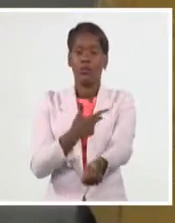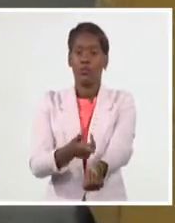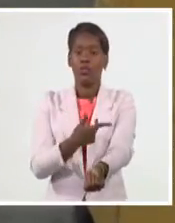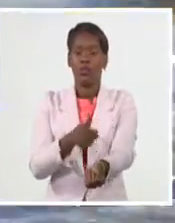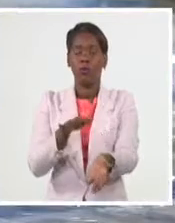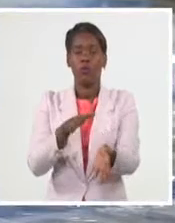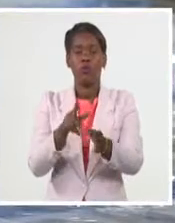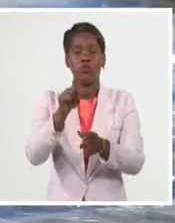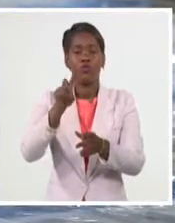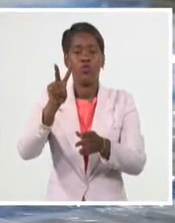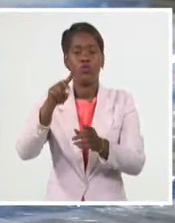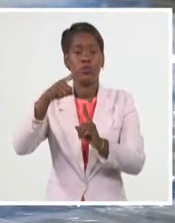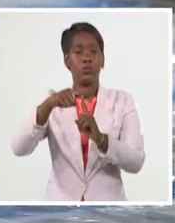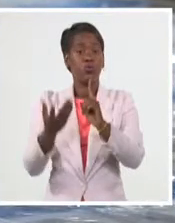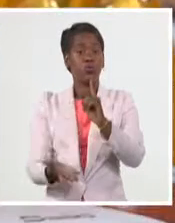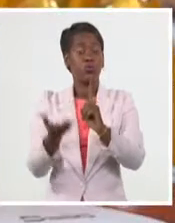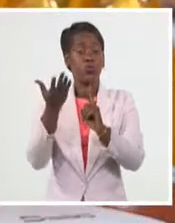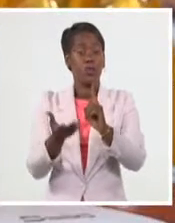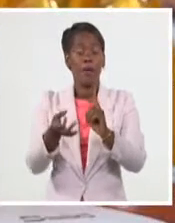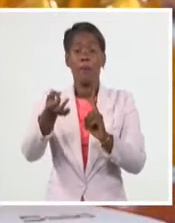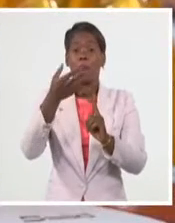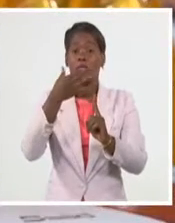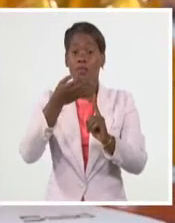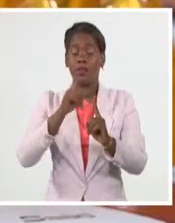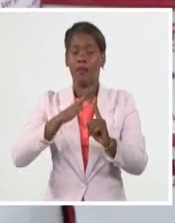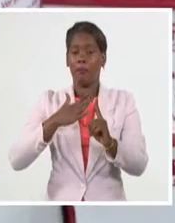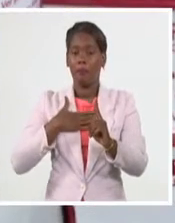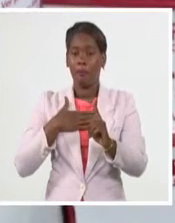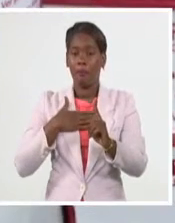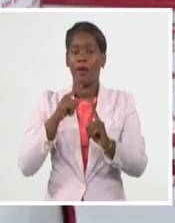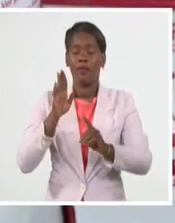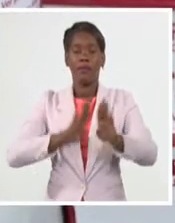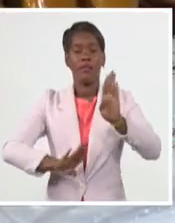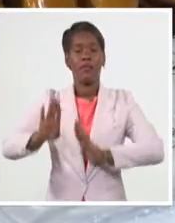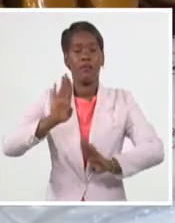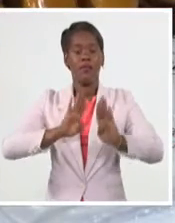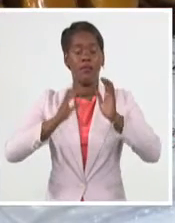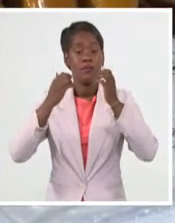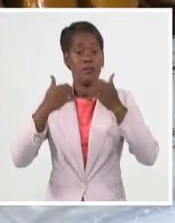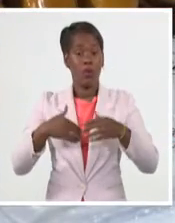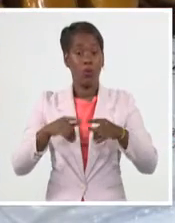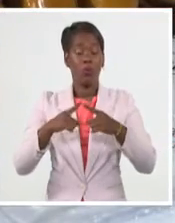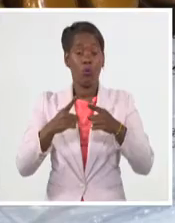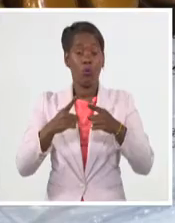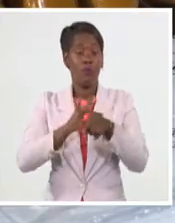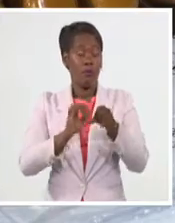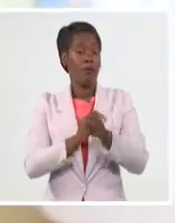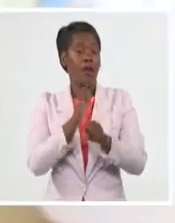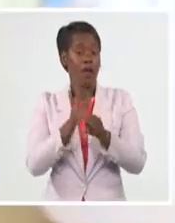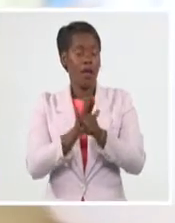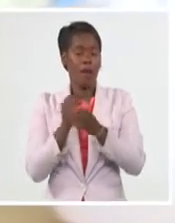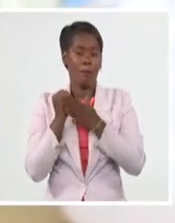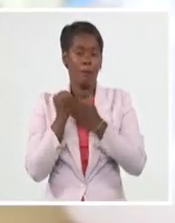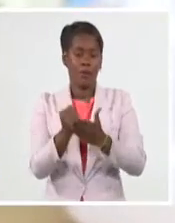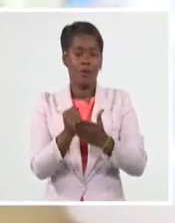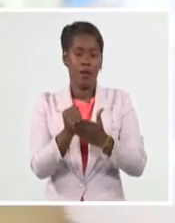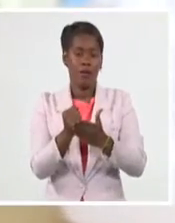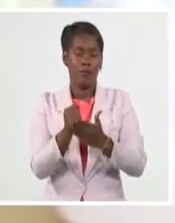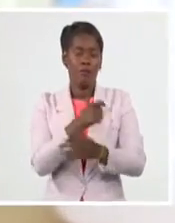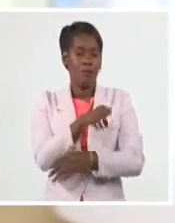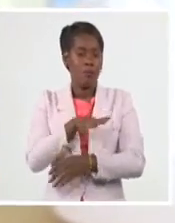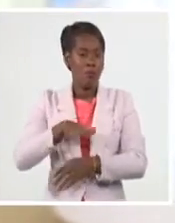de medicinas que incluye antibióticos, vitaminas y otras necesarias para mejorar la salud de pacientes enfermos